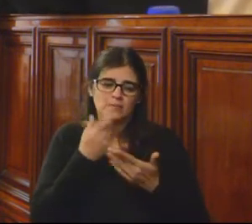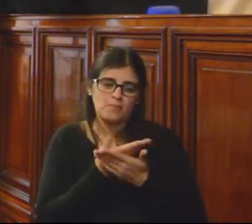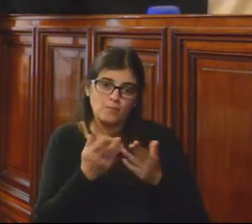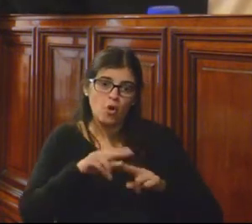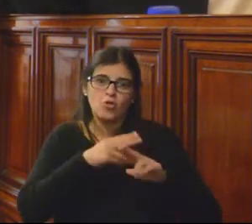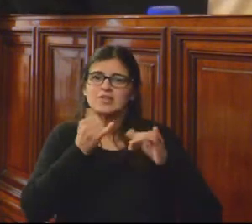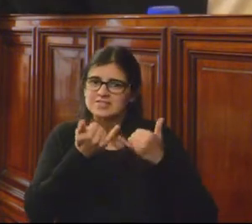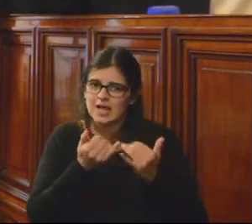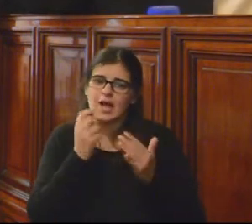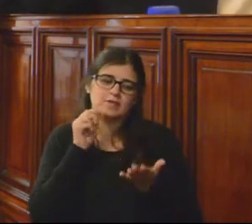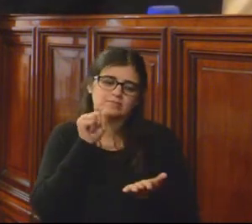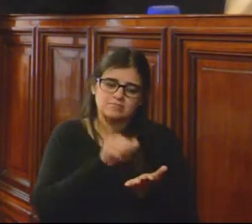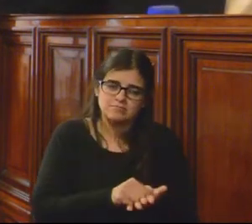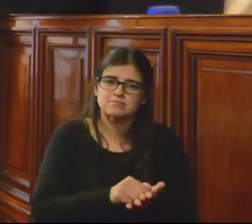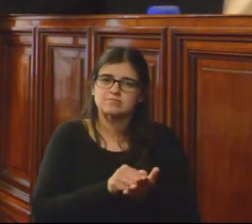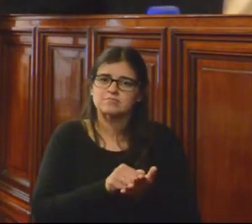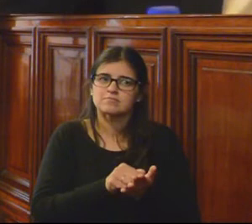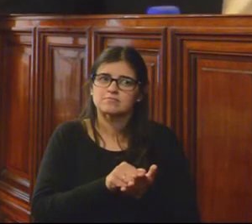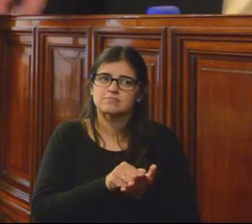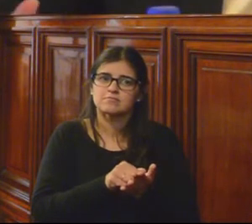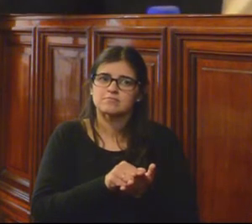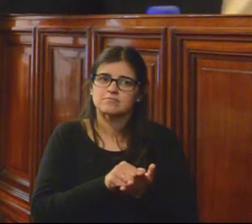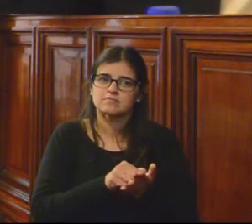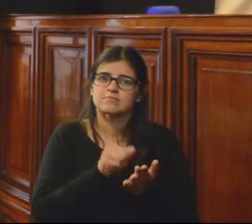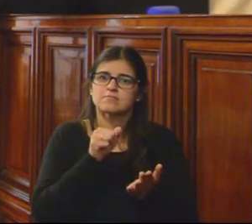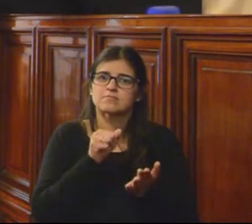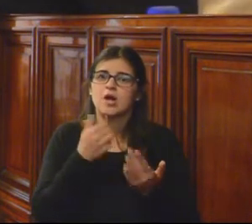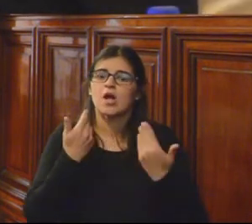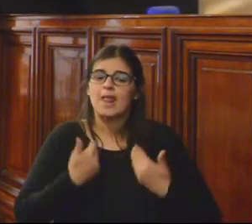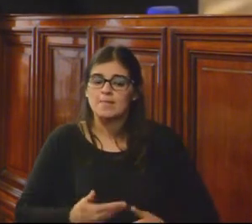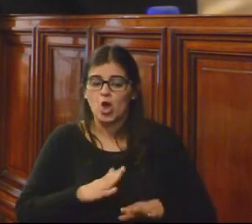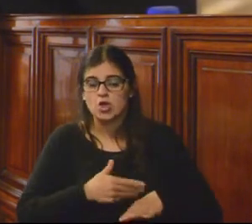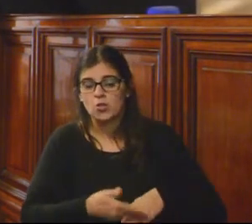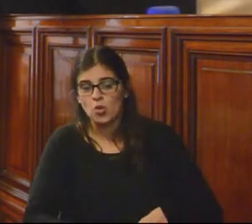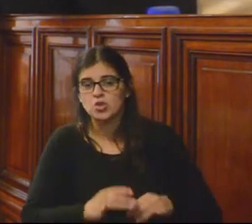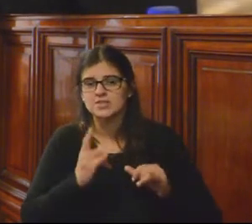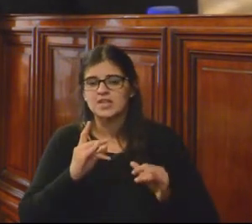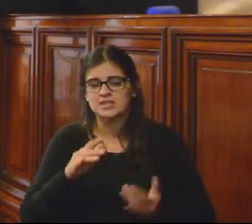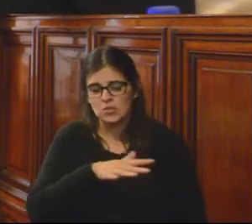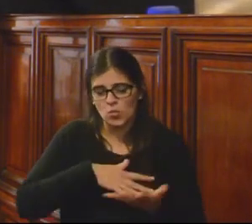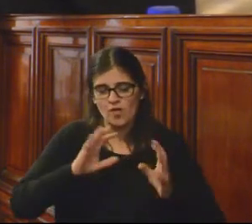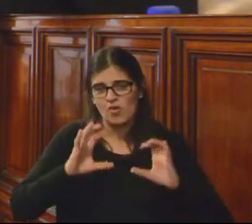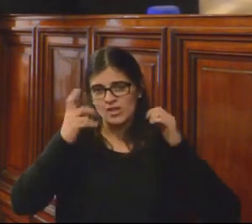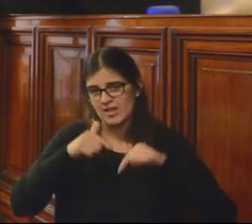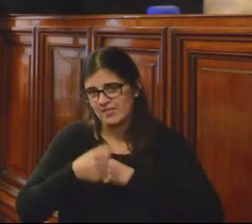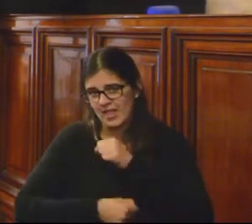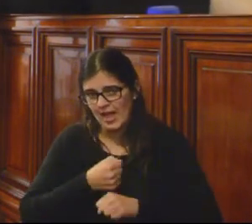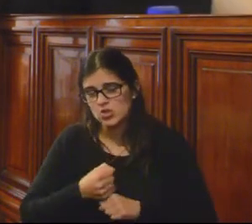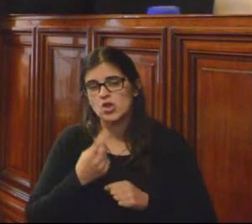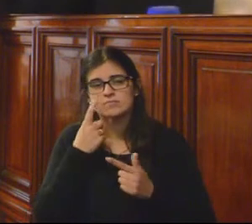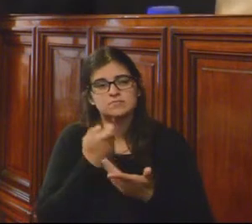ya publicados de lamentables consecuencias de los hechos violentos de este año, donde bueno,